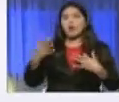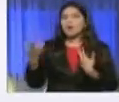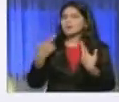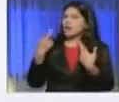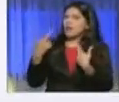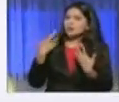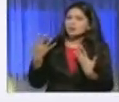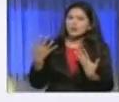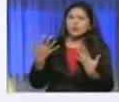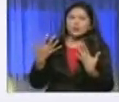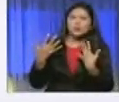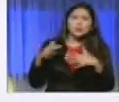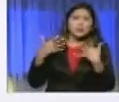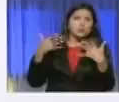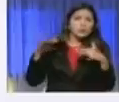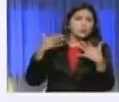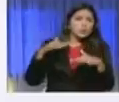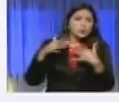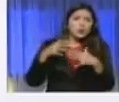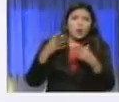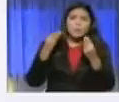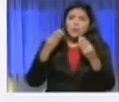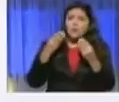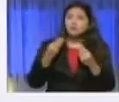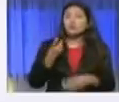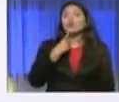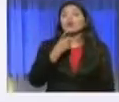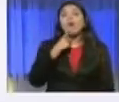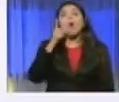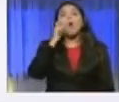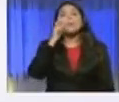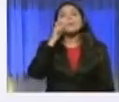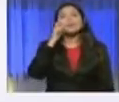se pierde de vista, multidimensional, decía nuestro amigo Xu.